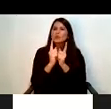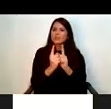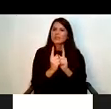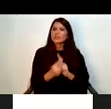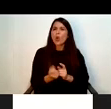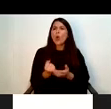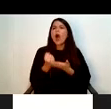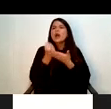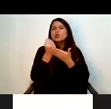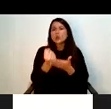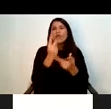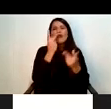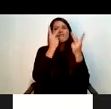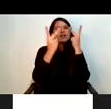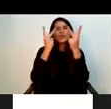ayuda visual entre medio.